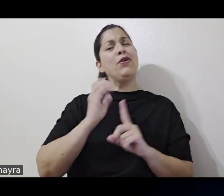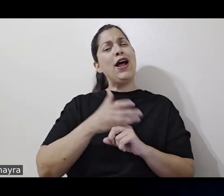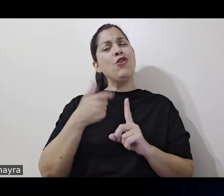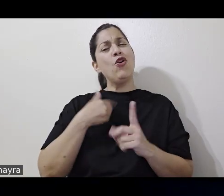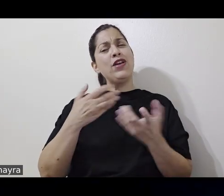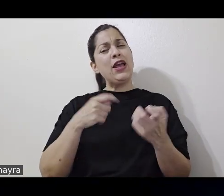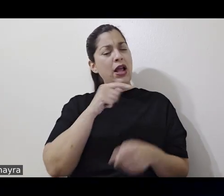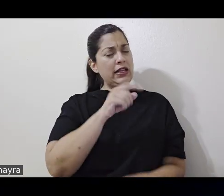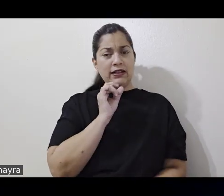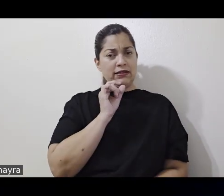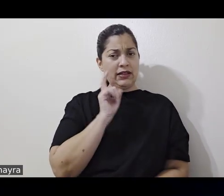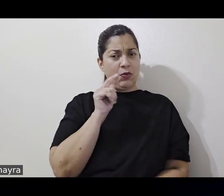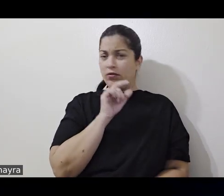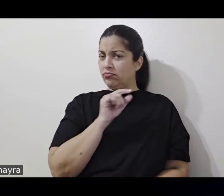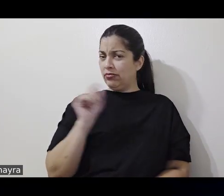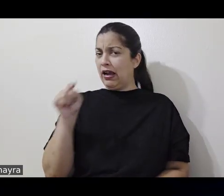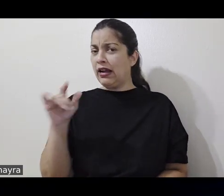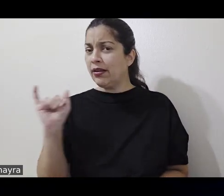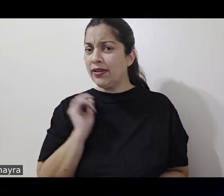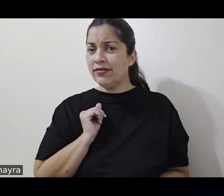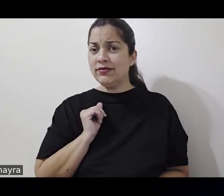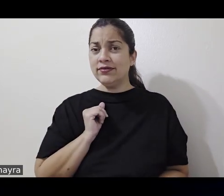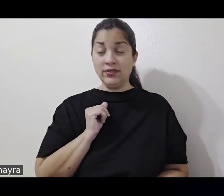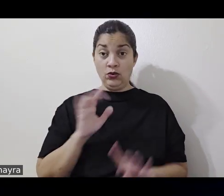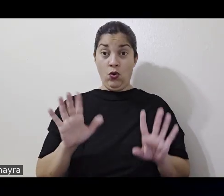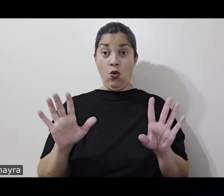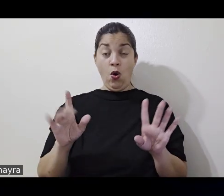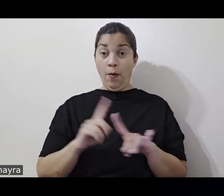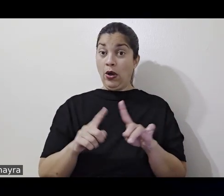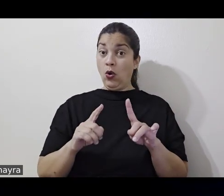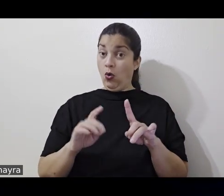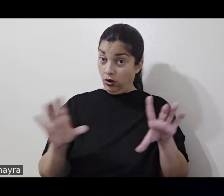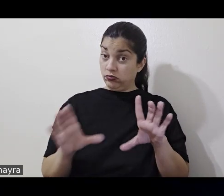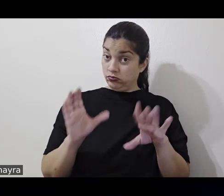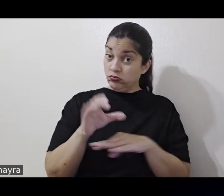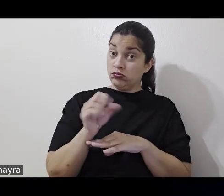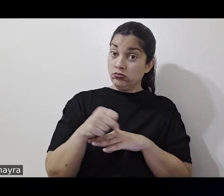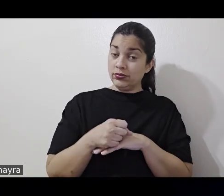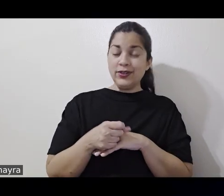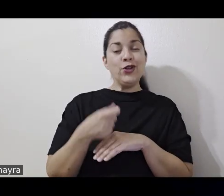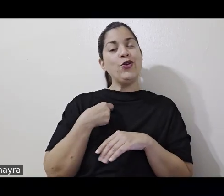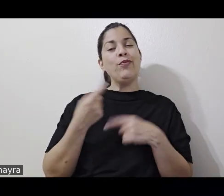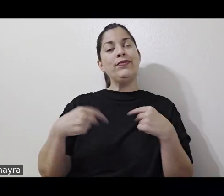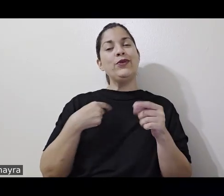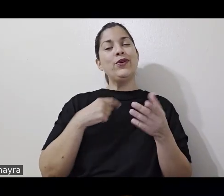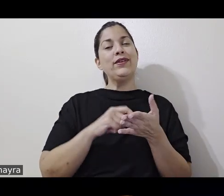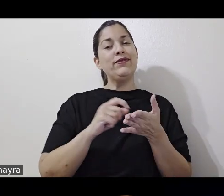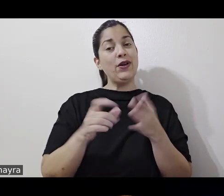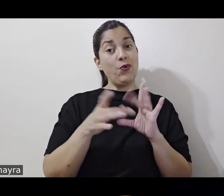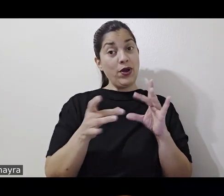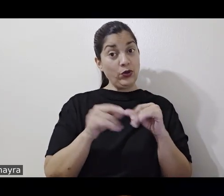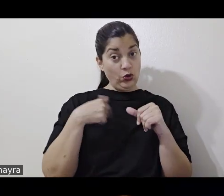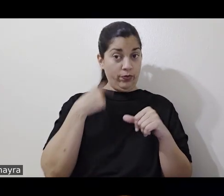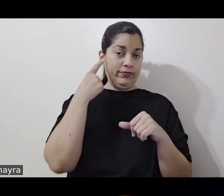quiero sacar para aquí, después voy a hacer algo para que salga acá. No, pero es provocado, sí. Cuando yo estaba escribiendo el cuento, yo dije, este